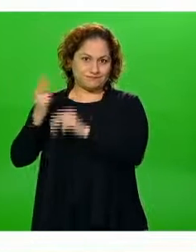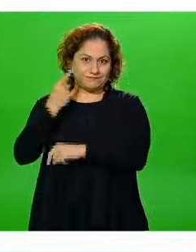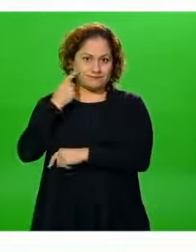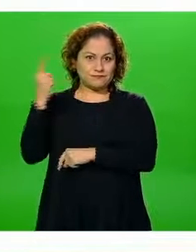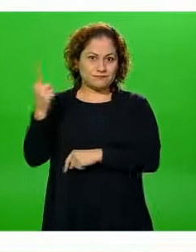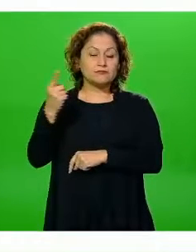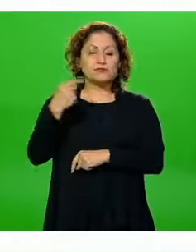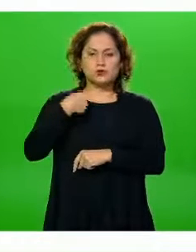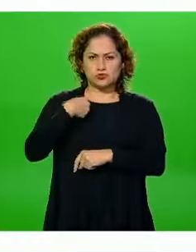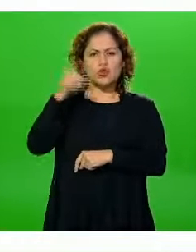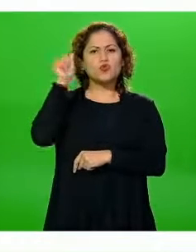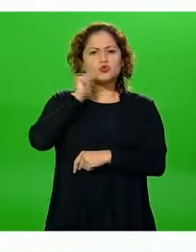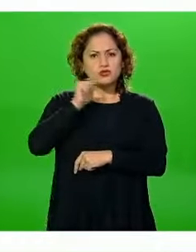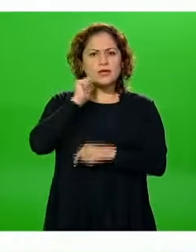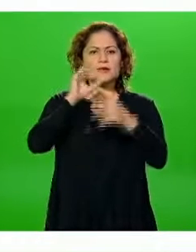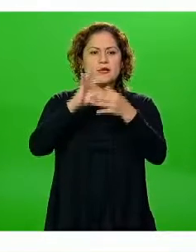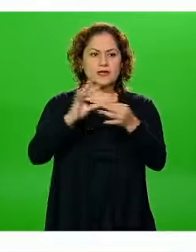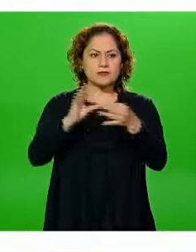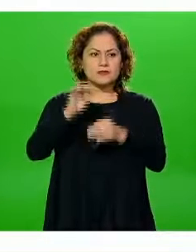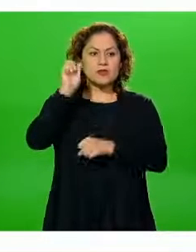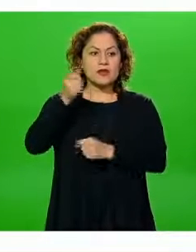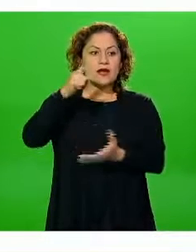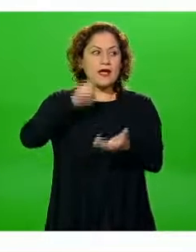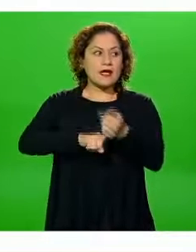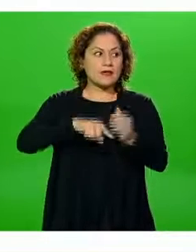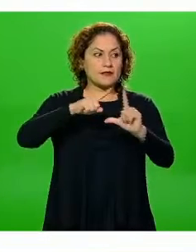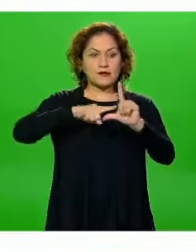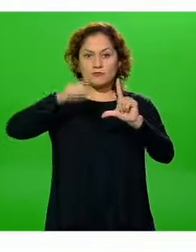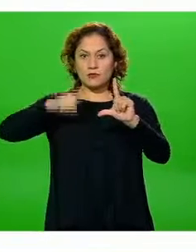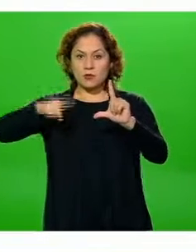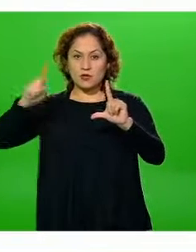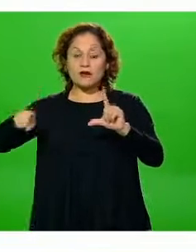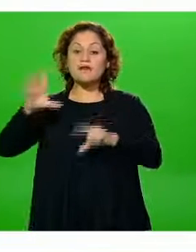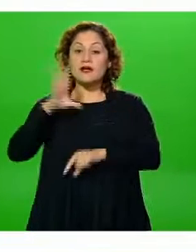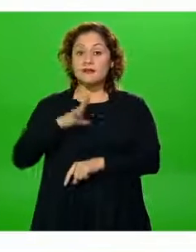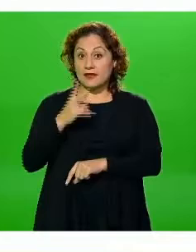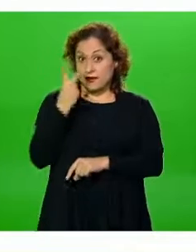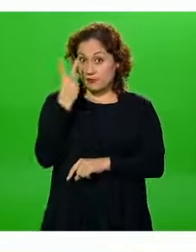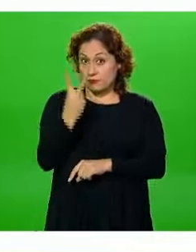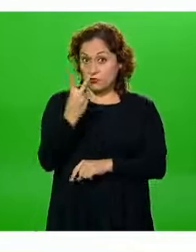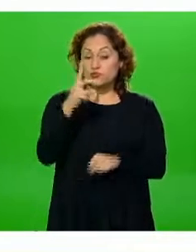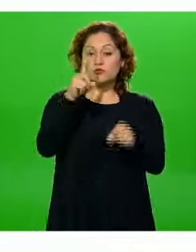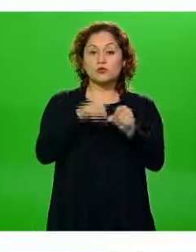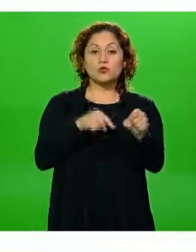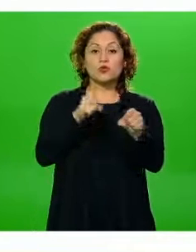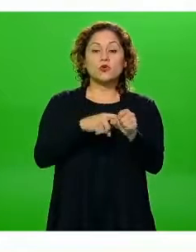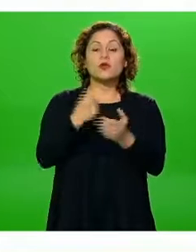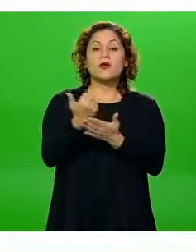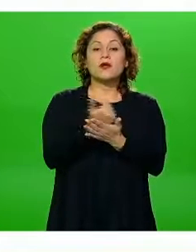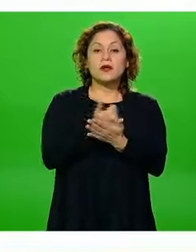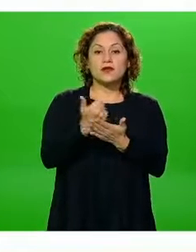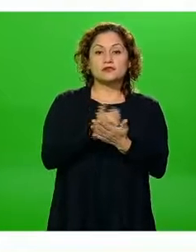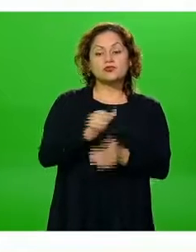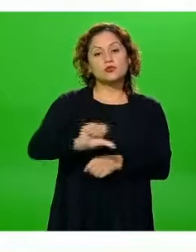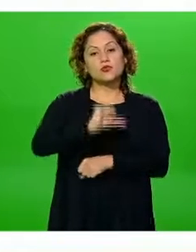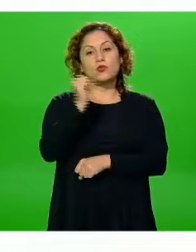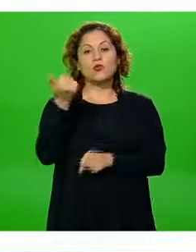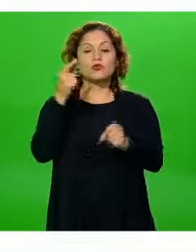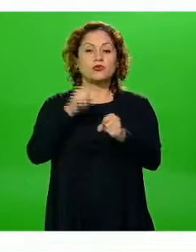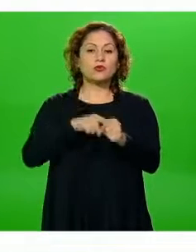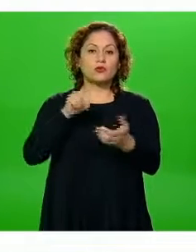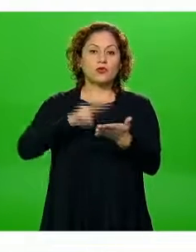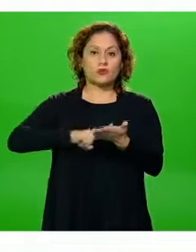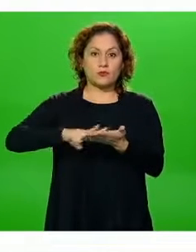acompañarlos, siempre les comento que en esta gráfica podemos identificar dos líneas, una línea de color azul y una línea de